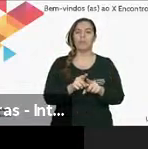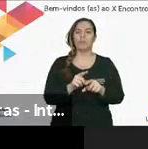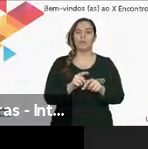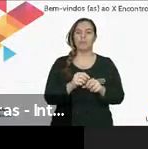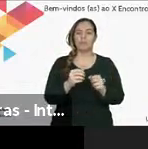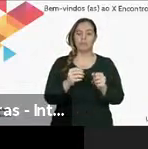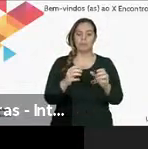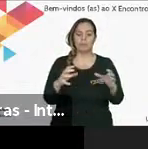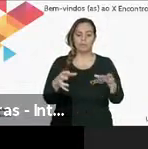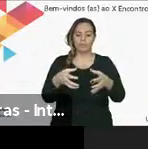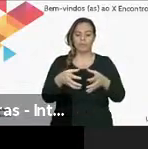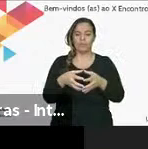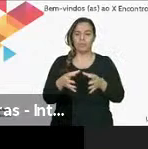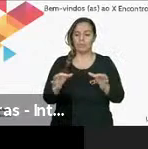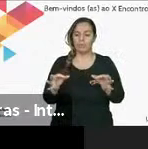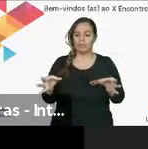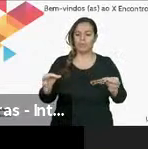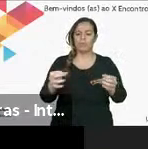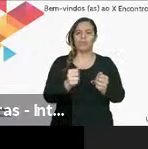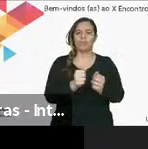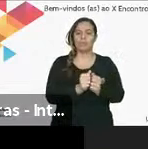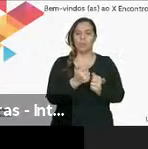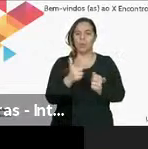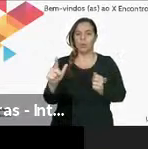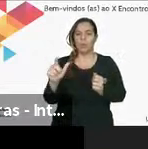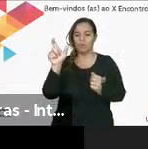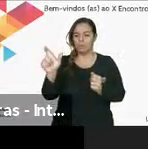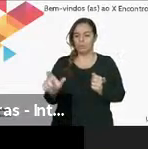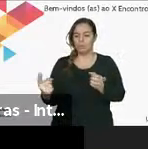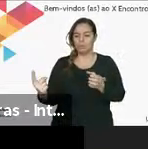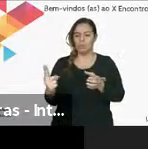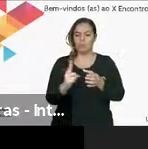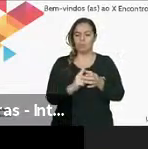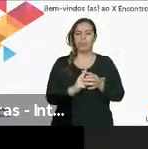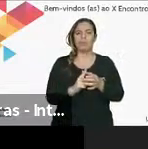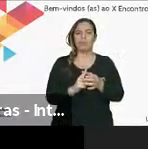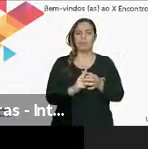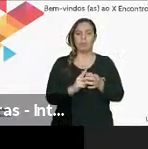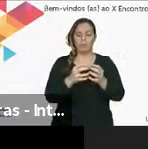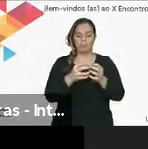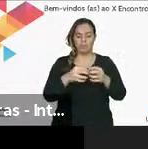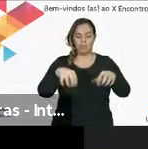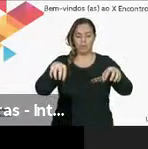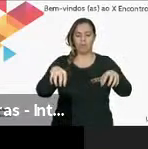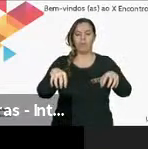segrega otro ser vivo. Y ocurre que ese ser vivo